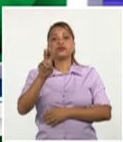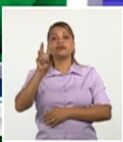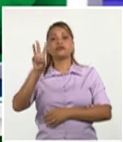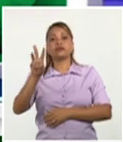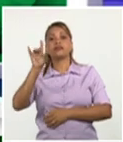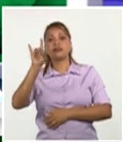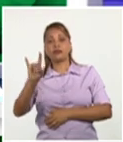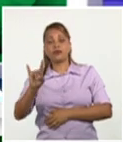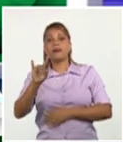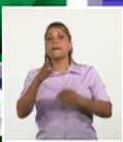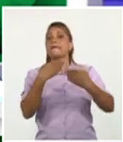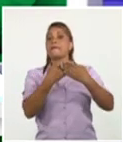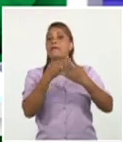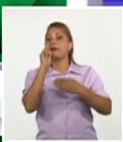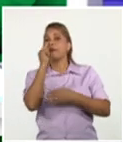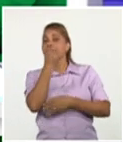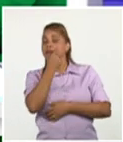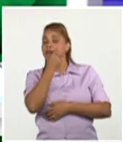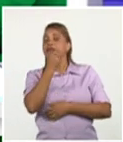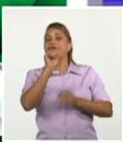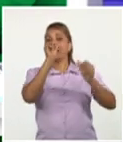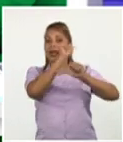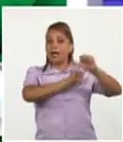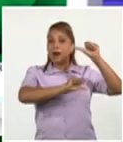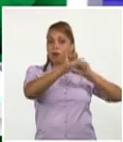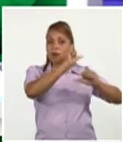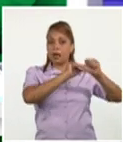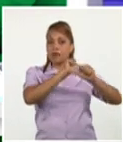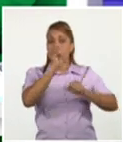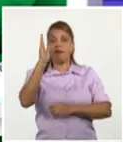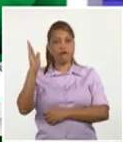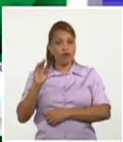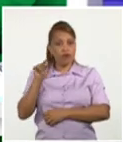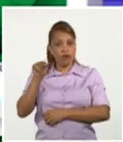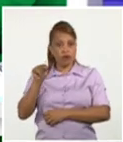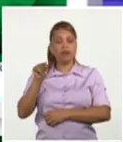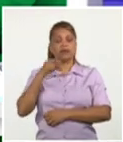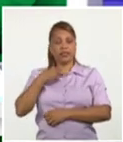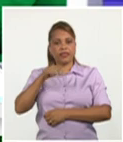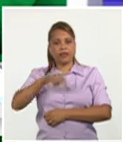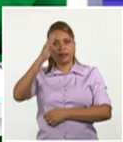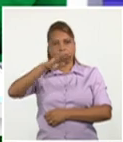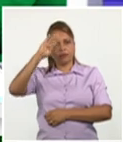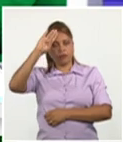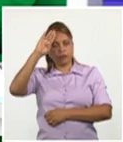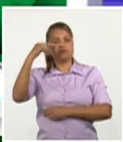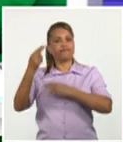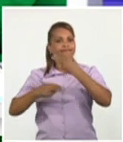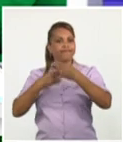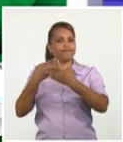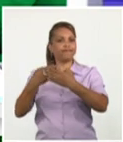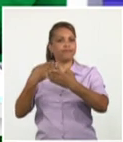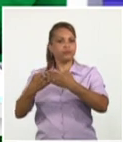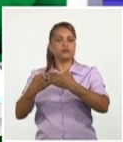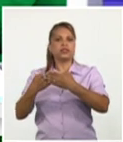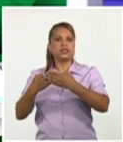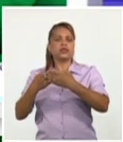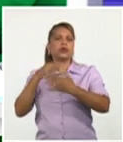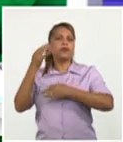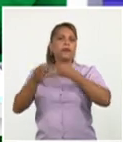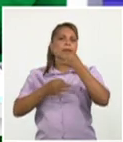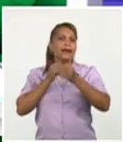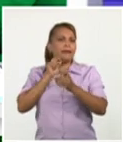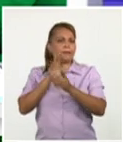22.239 muestras en los laboratorios de biología molecular de nuestro país. Y como había dicho